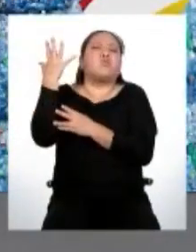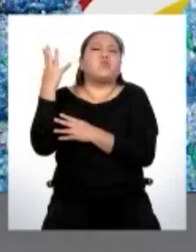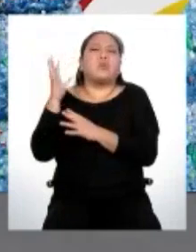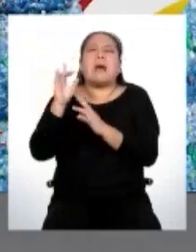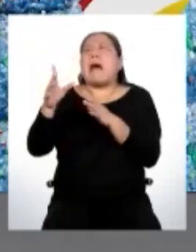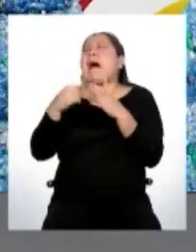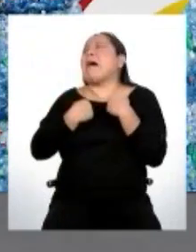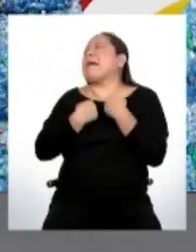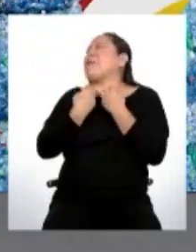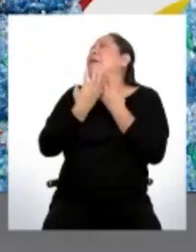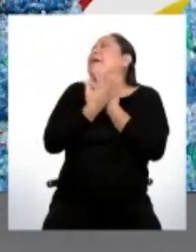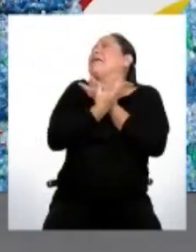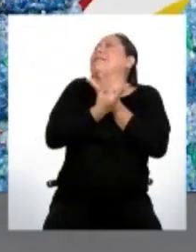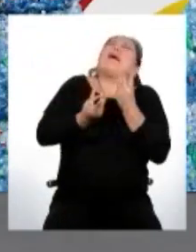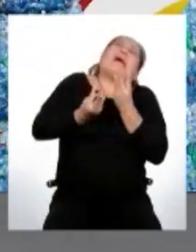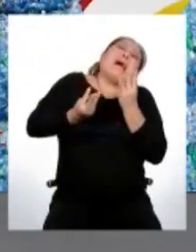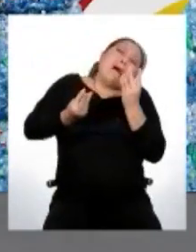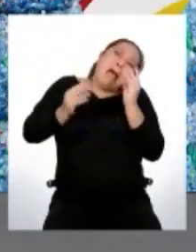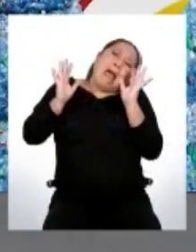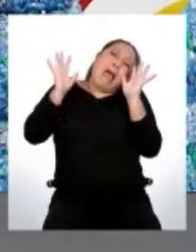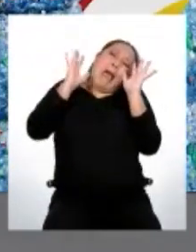el fin!